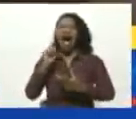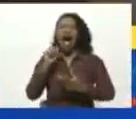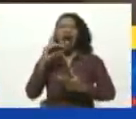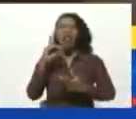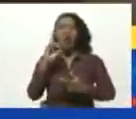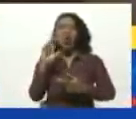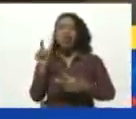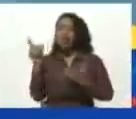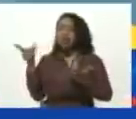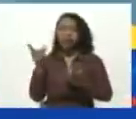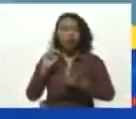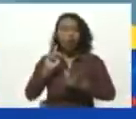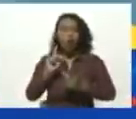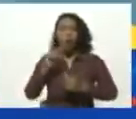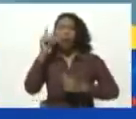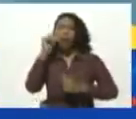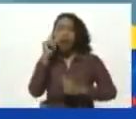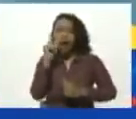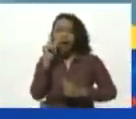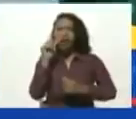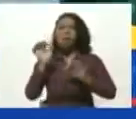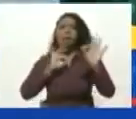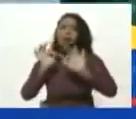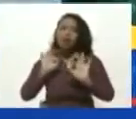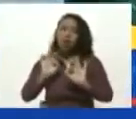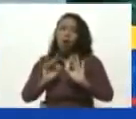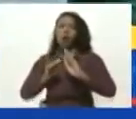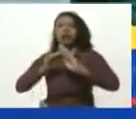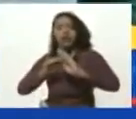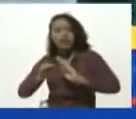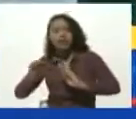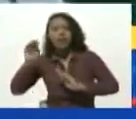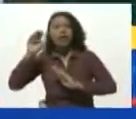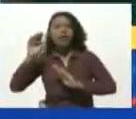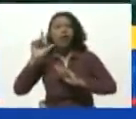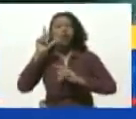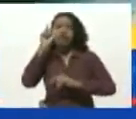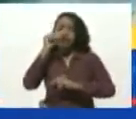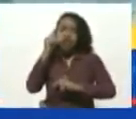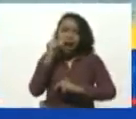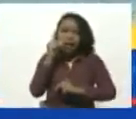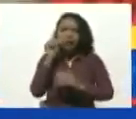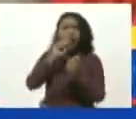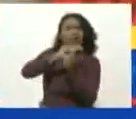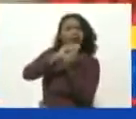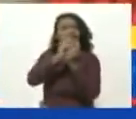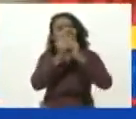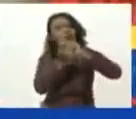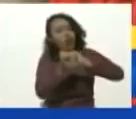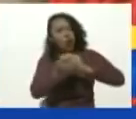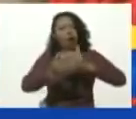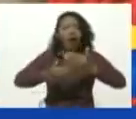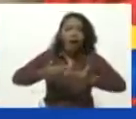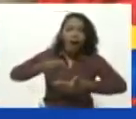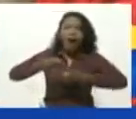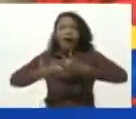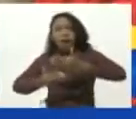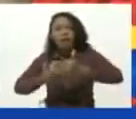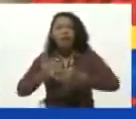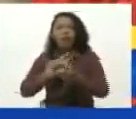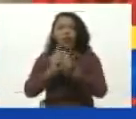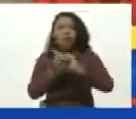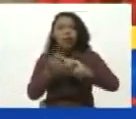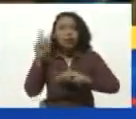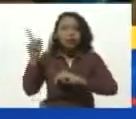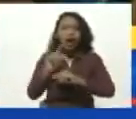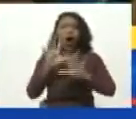en preparación, en crecimiento. ¿Verdad? Es un muchacho en transformación, en cambio. Un muchacho que entra a